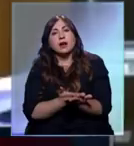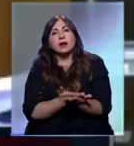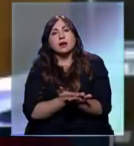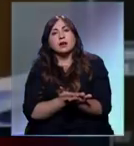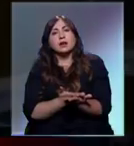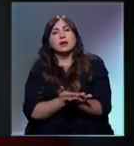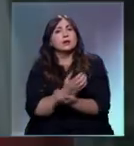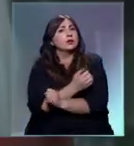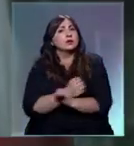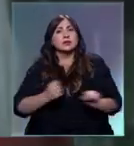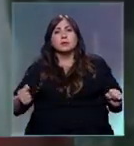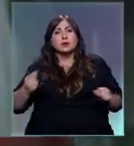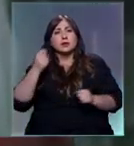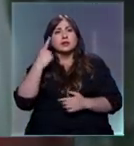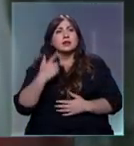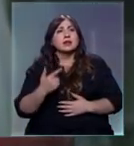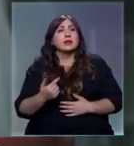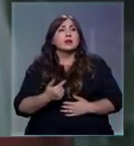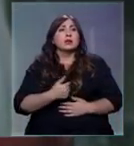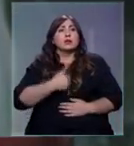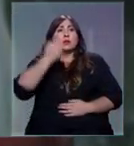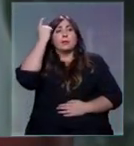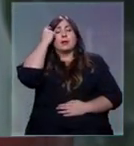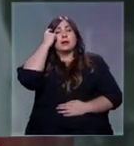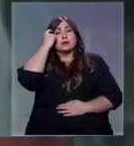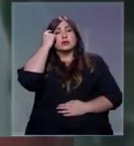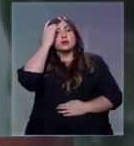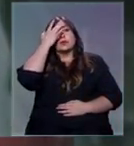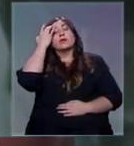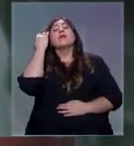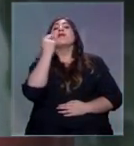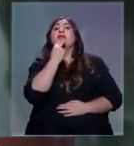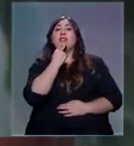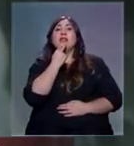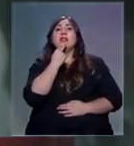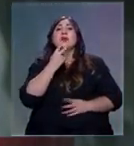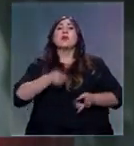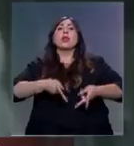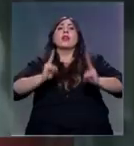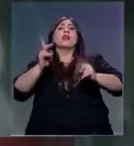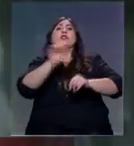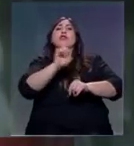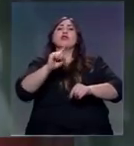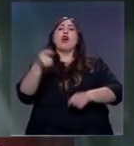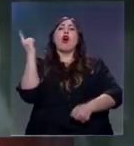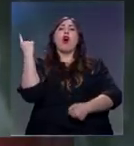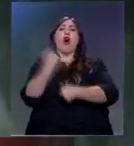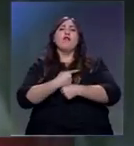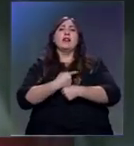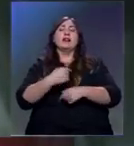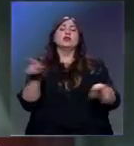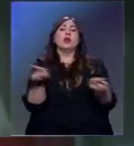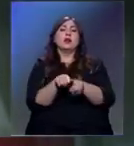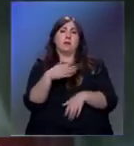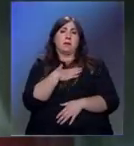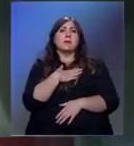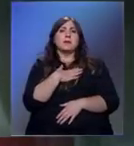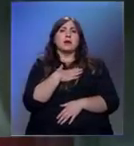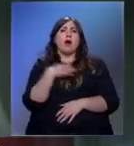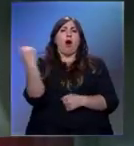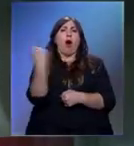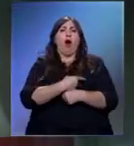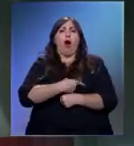Es insostenible. Considero que vivir es un derecho, no una obligación, como ha sido en mi caso.